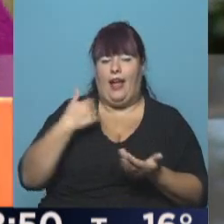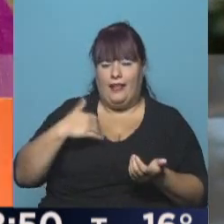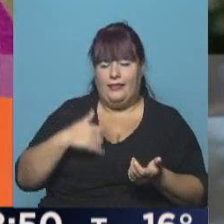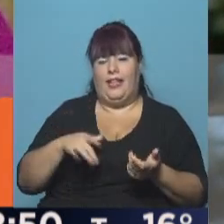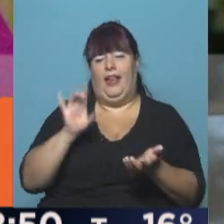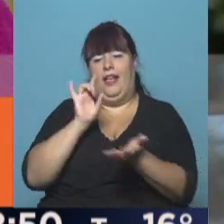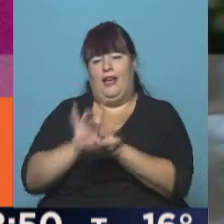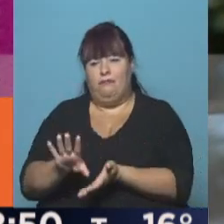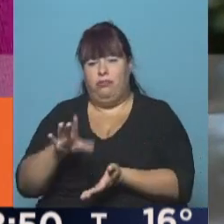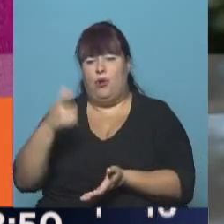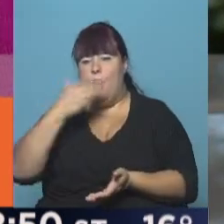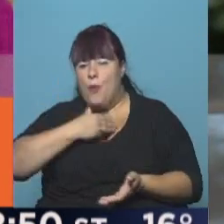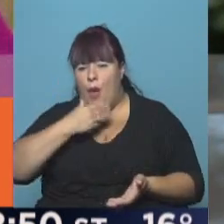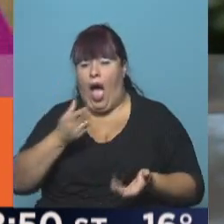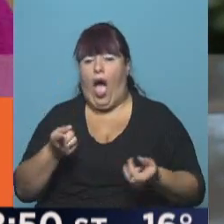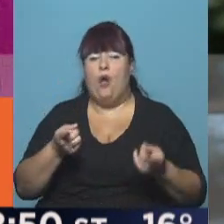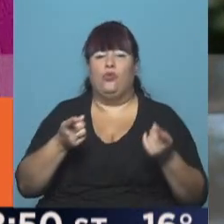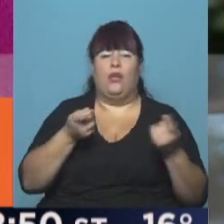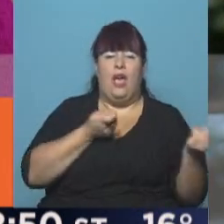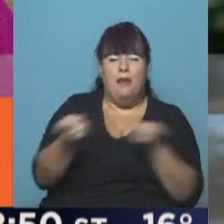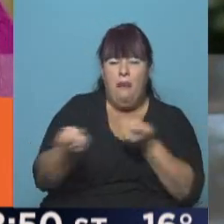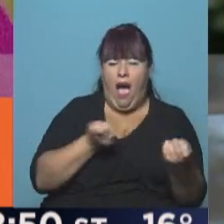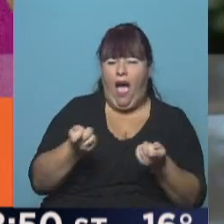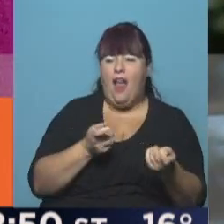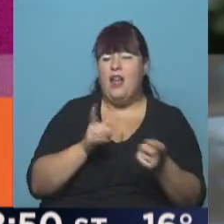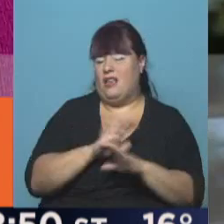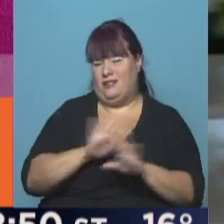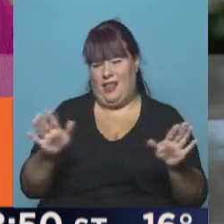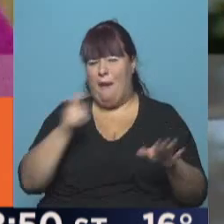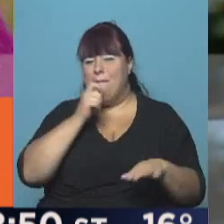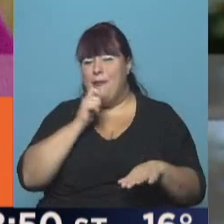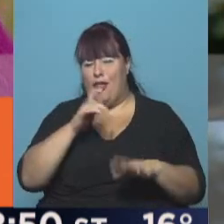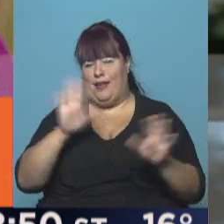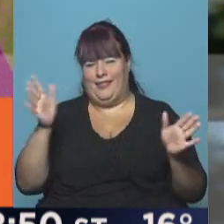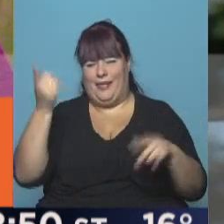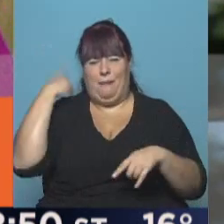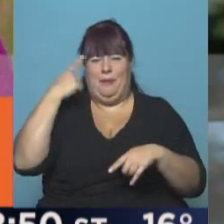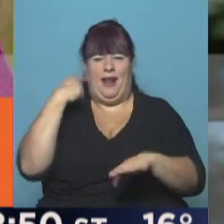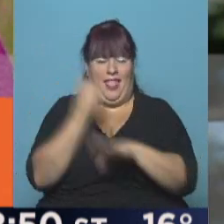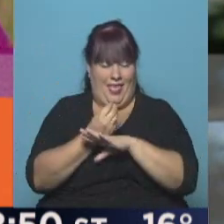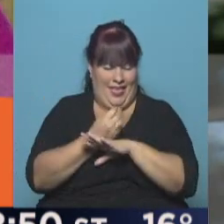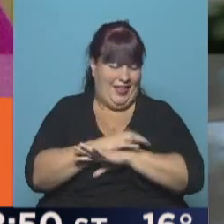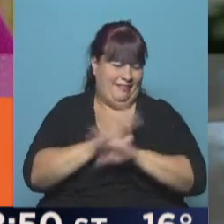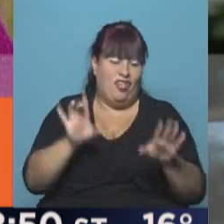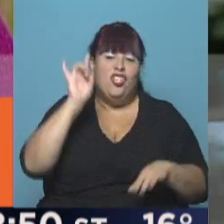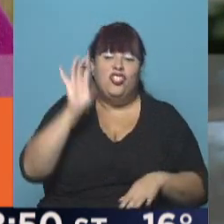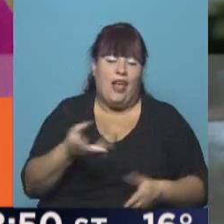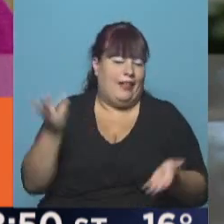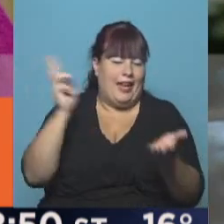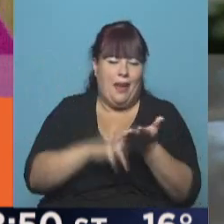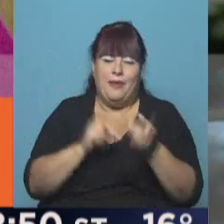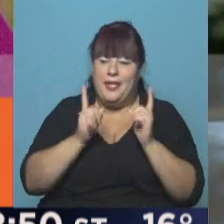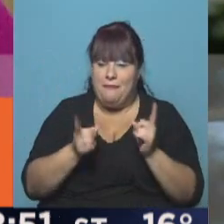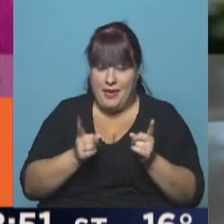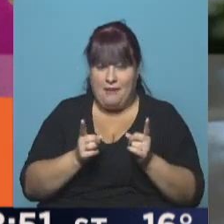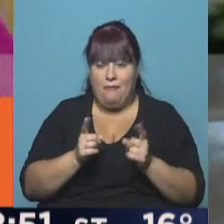y el despido de Bausa, y las operaciones ya de prensa que ejercieron desde el primer día, y lo único que hace es ratificar